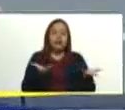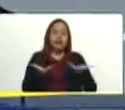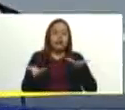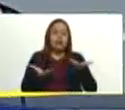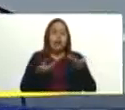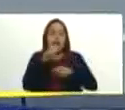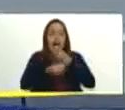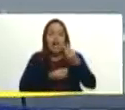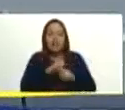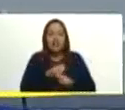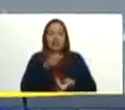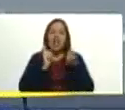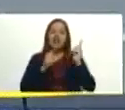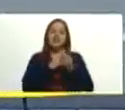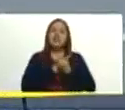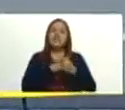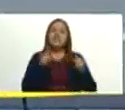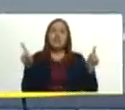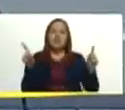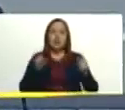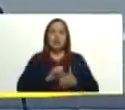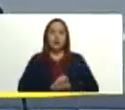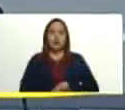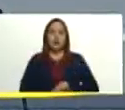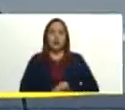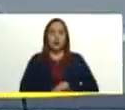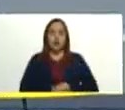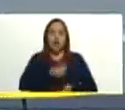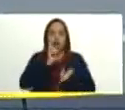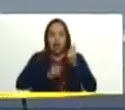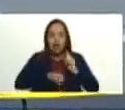surge algo distinto, better emerges, algo